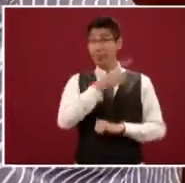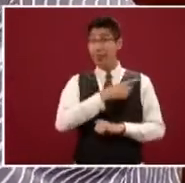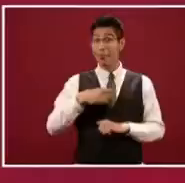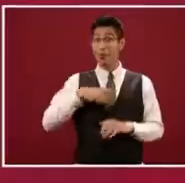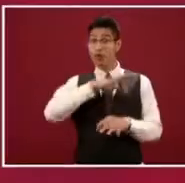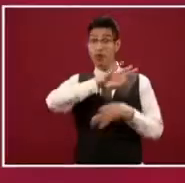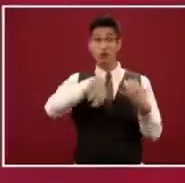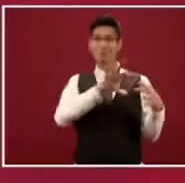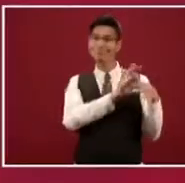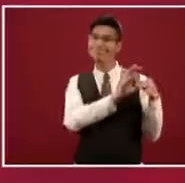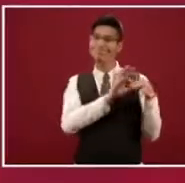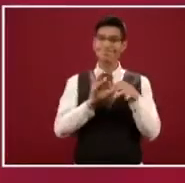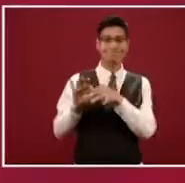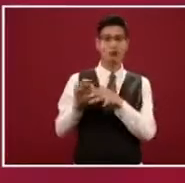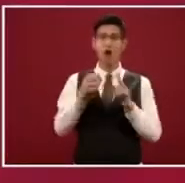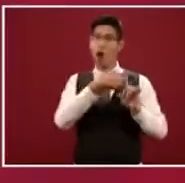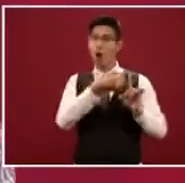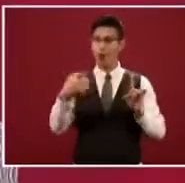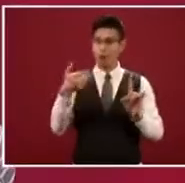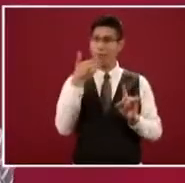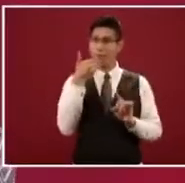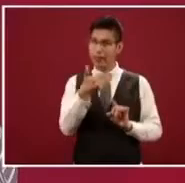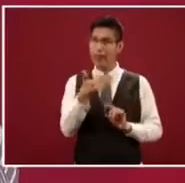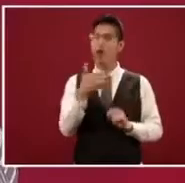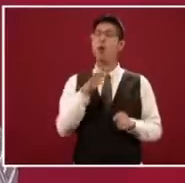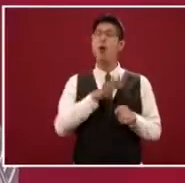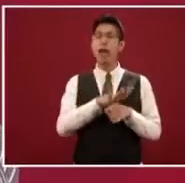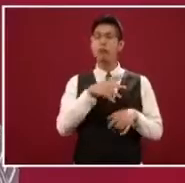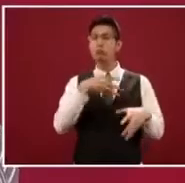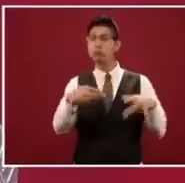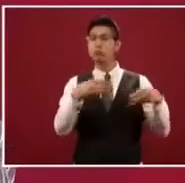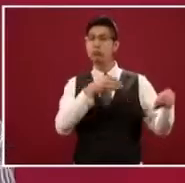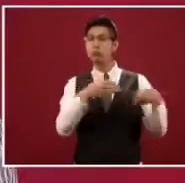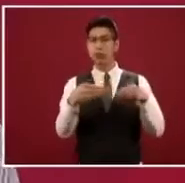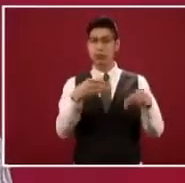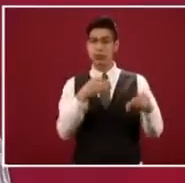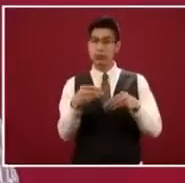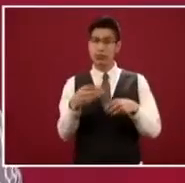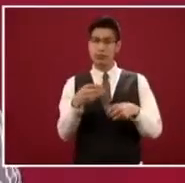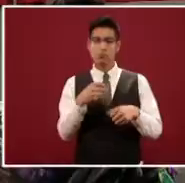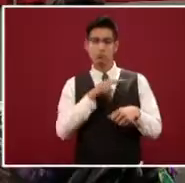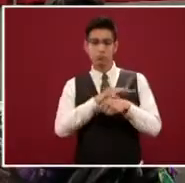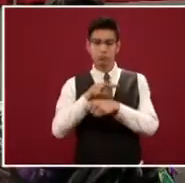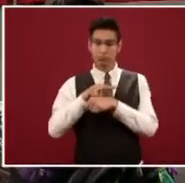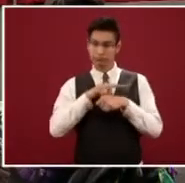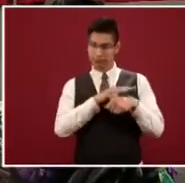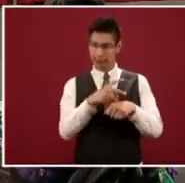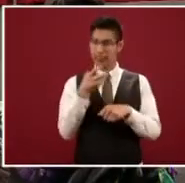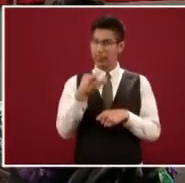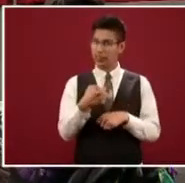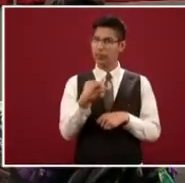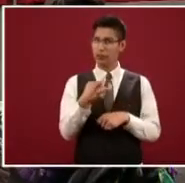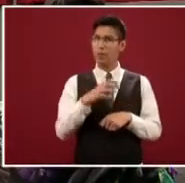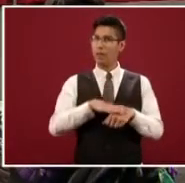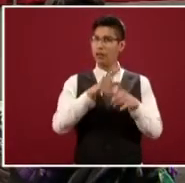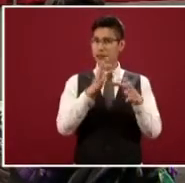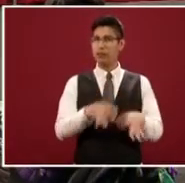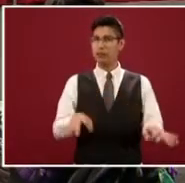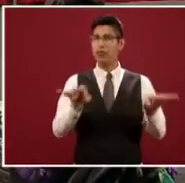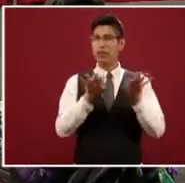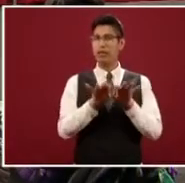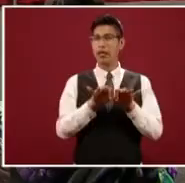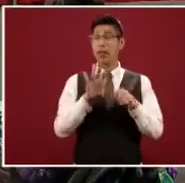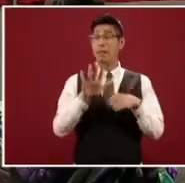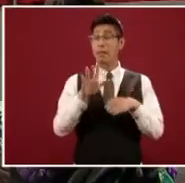a el riesgo, el tamaño del riesgo. Y es además un elemento muy importante